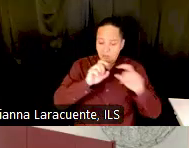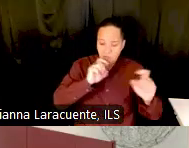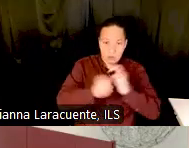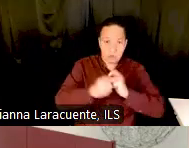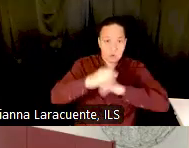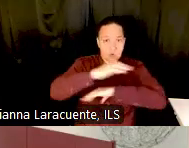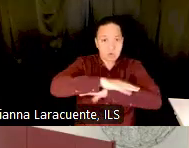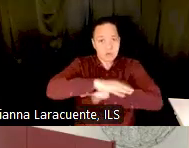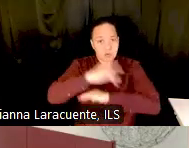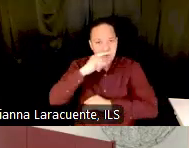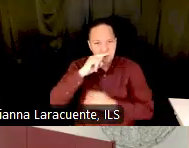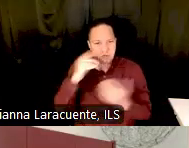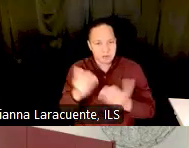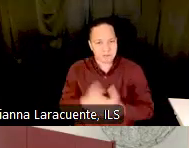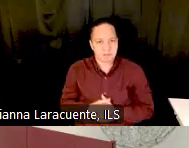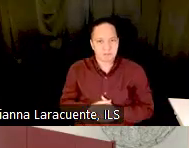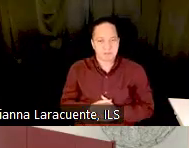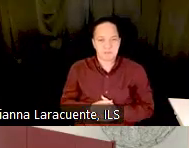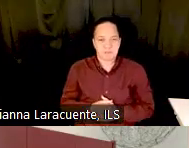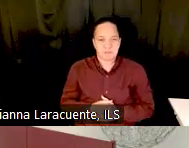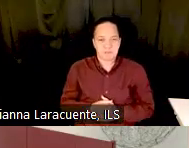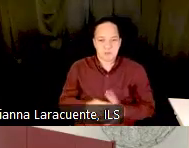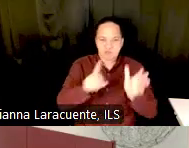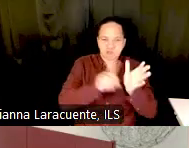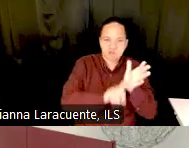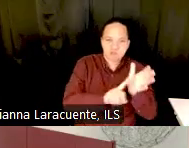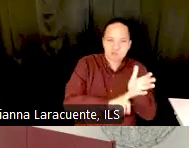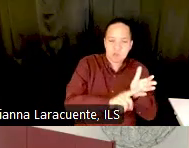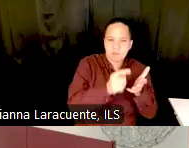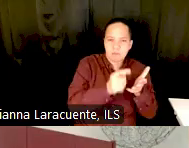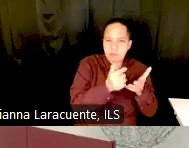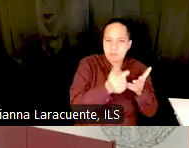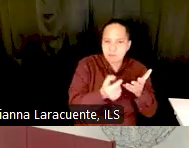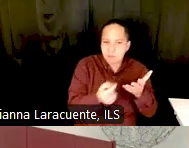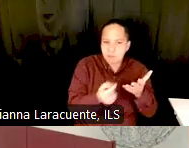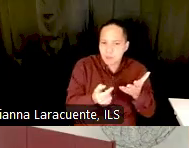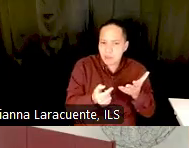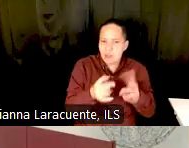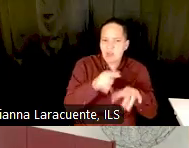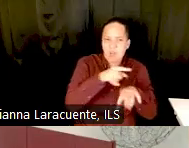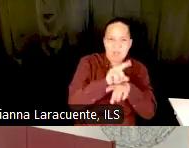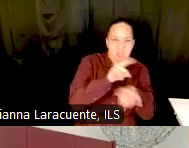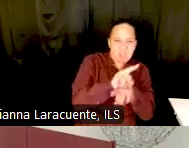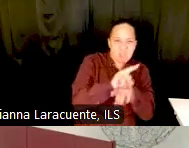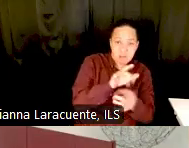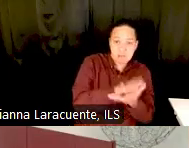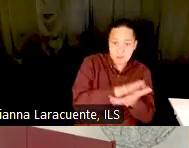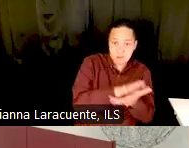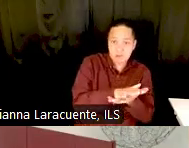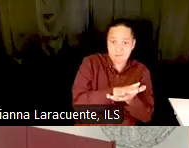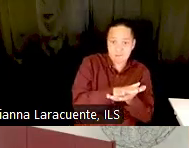y niñas es explorar y descartar que no haya acoso escolar o bullying.